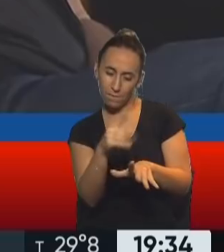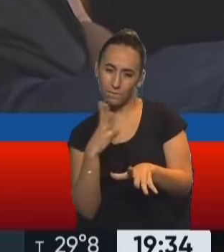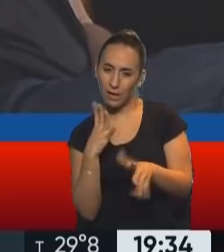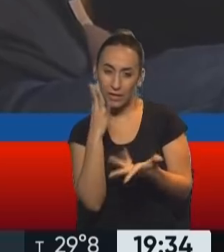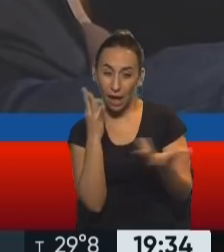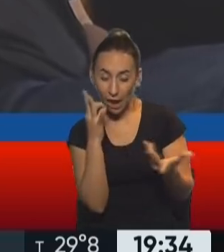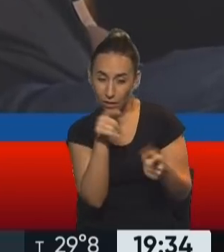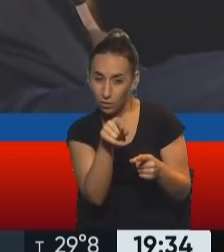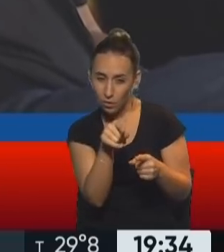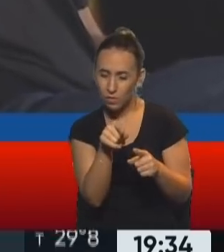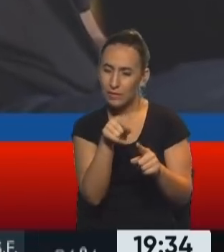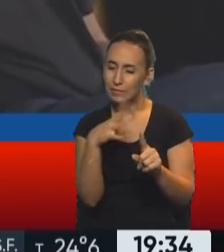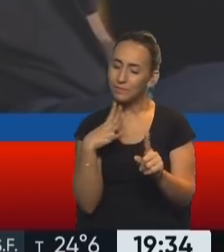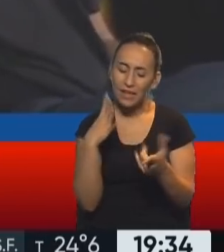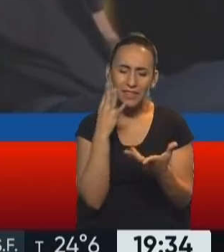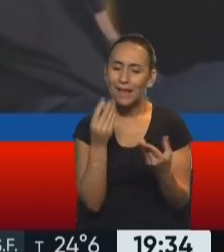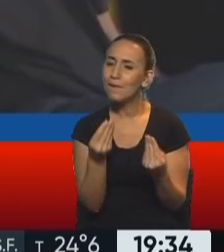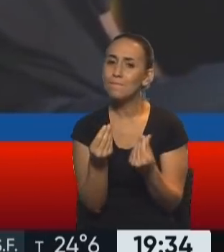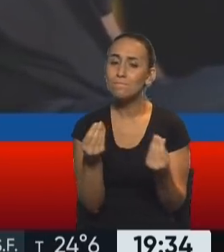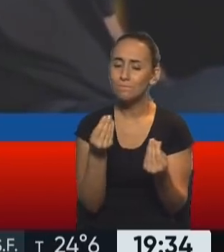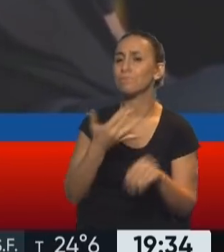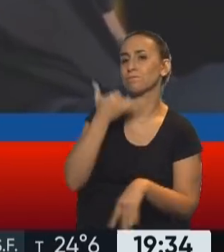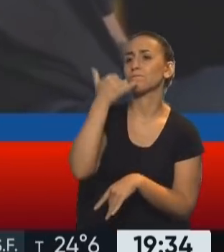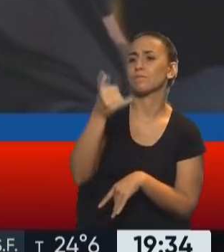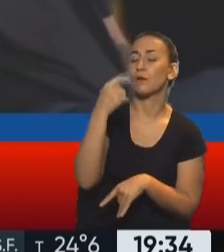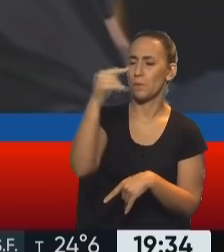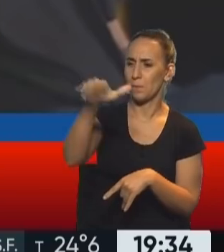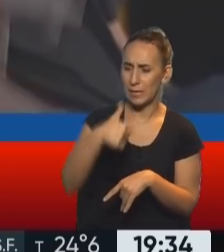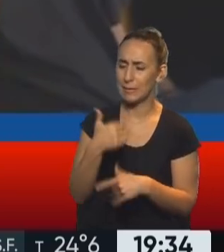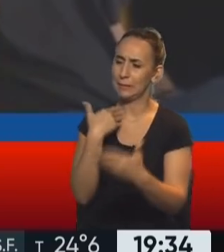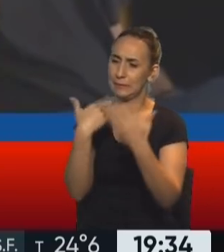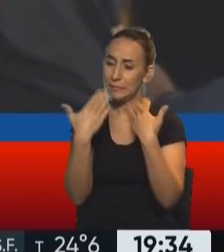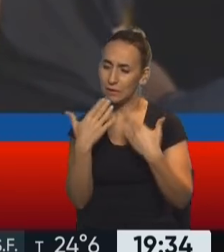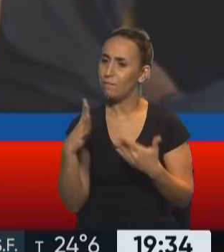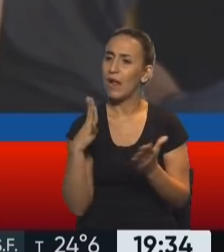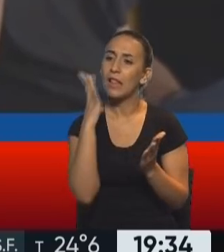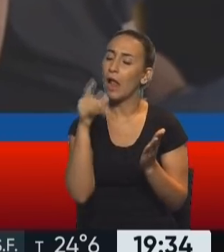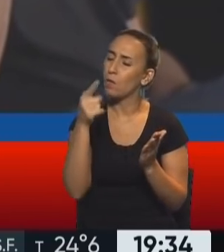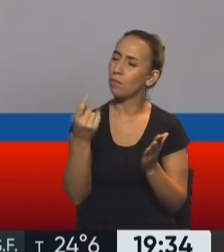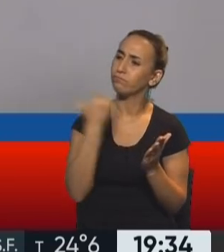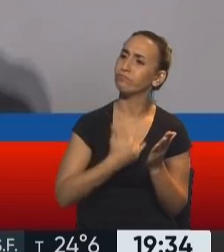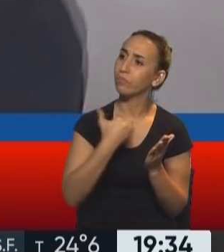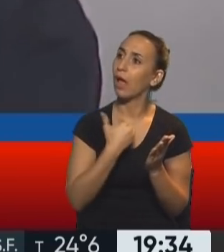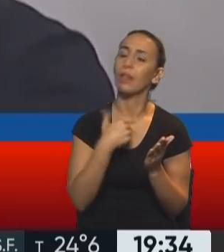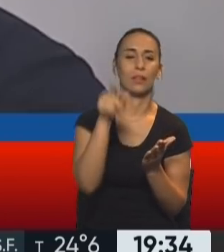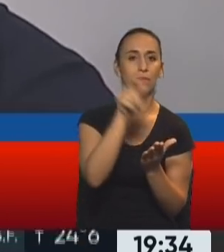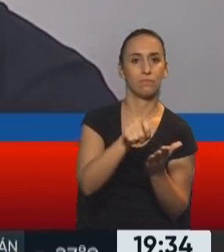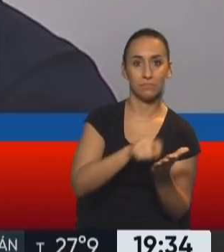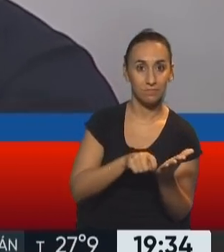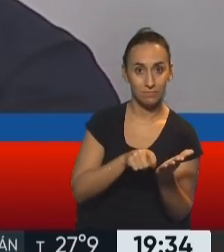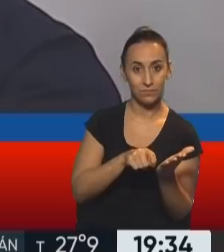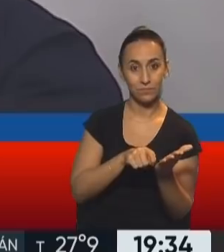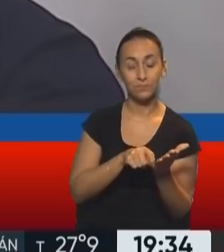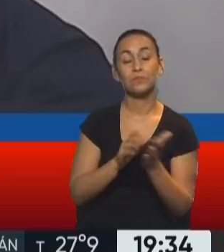puede aportar aquello que hace falta y llamarlo y decirle, acá está faltando esto, poné vos tu parte. El libro